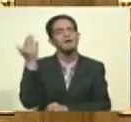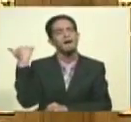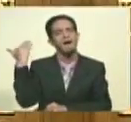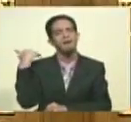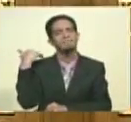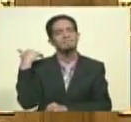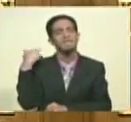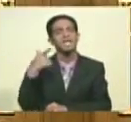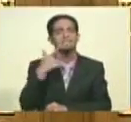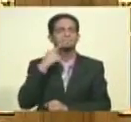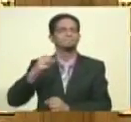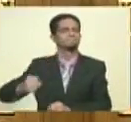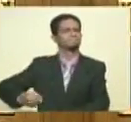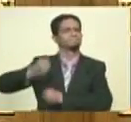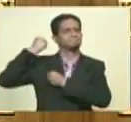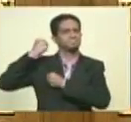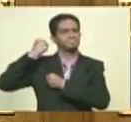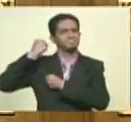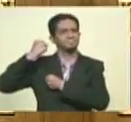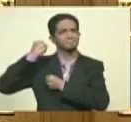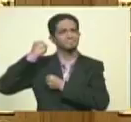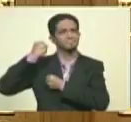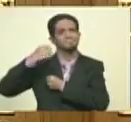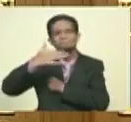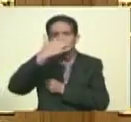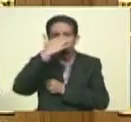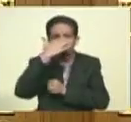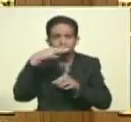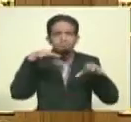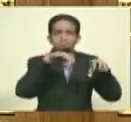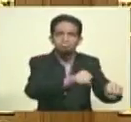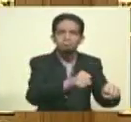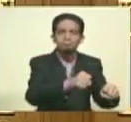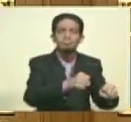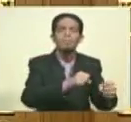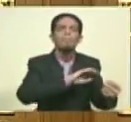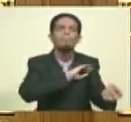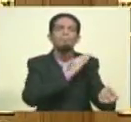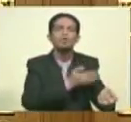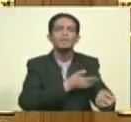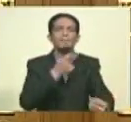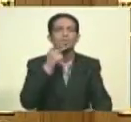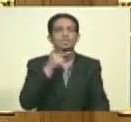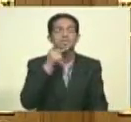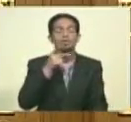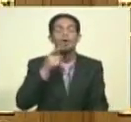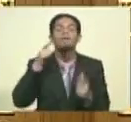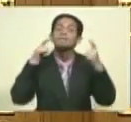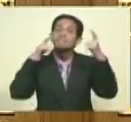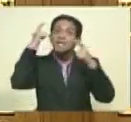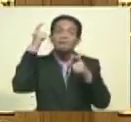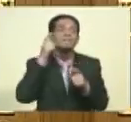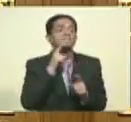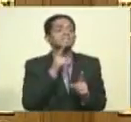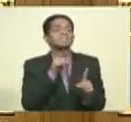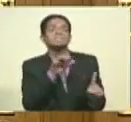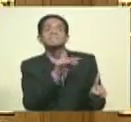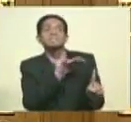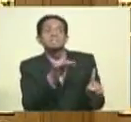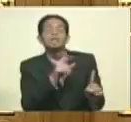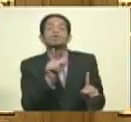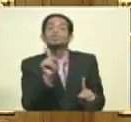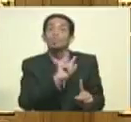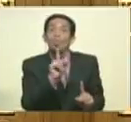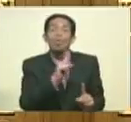vía armada para ir a la toma del poder político. Chávez nos convenció con argumentos